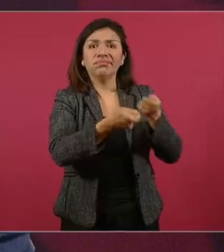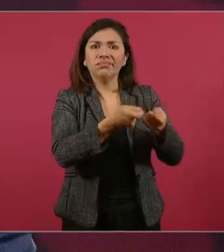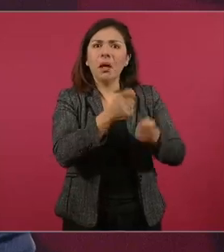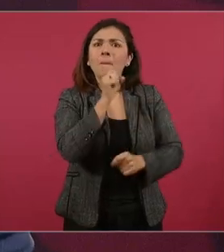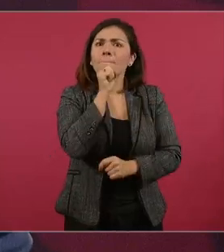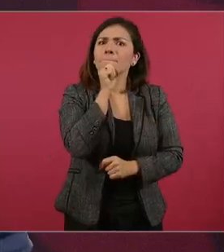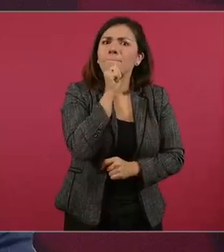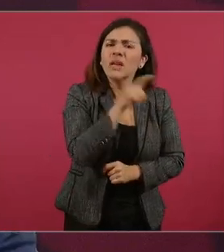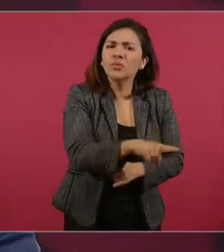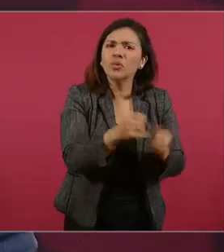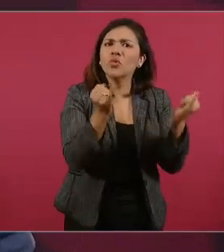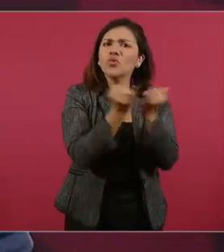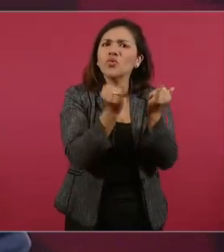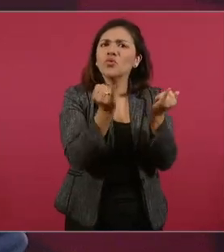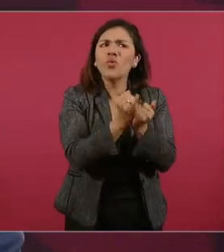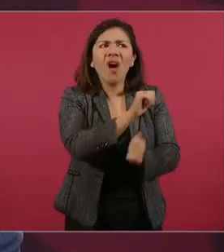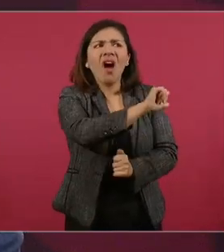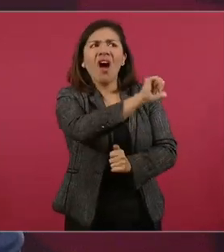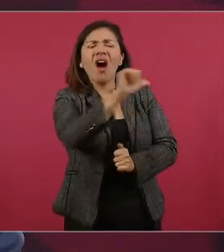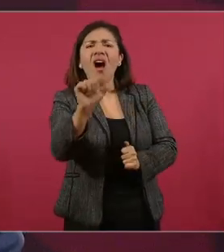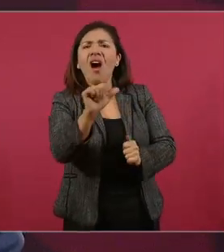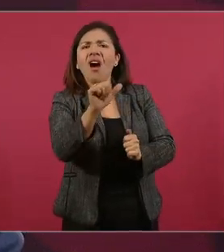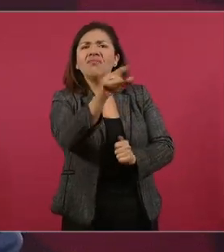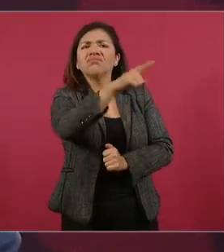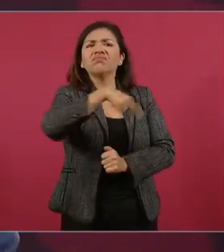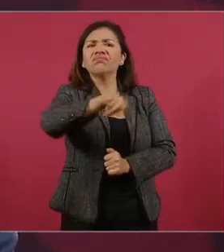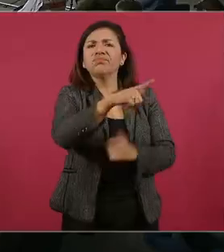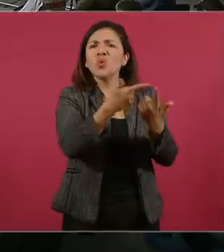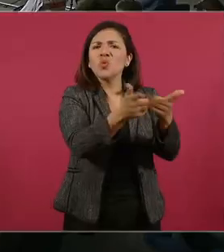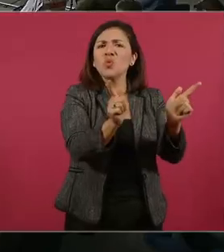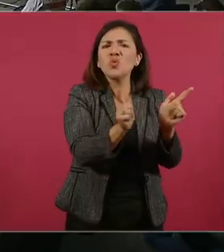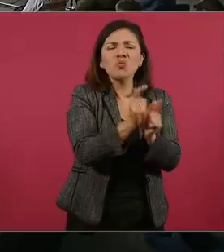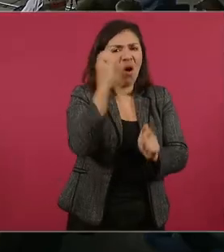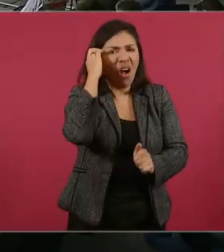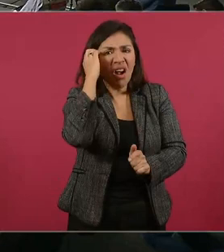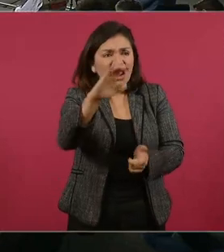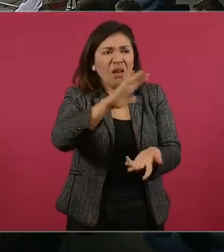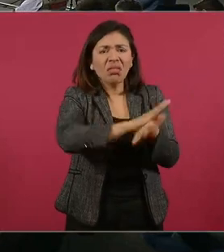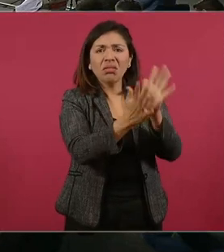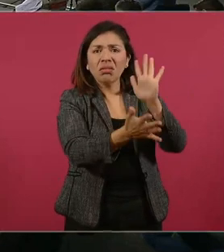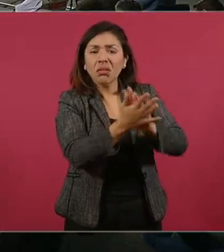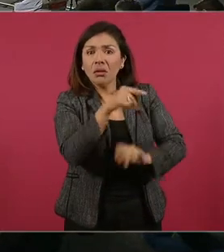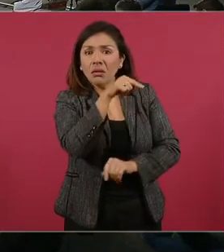también por organizaciones criminales.